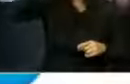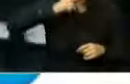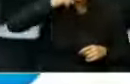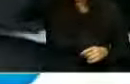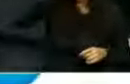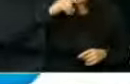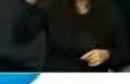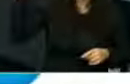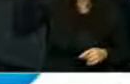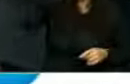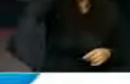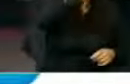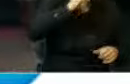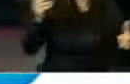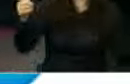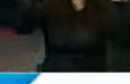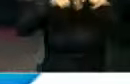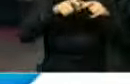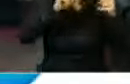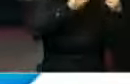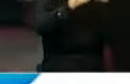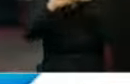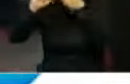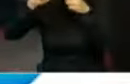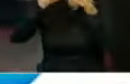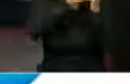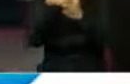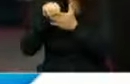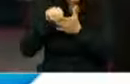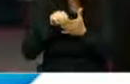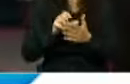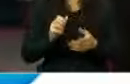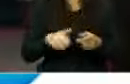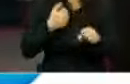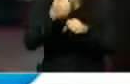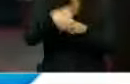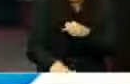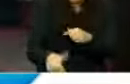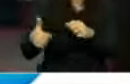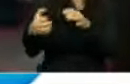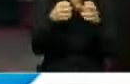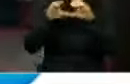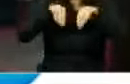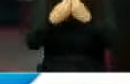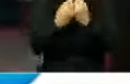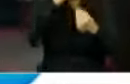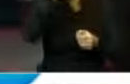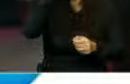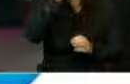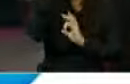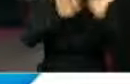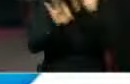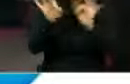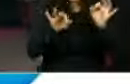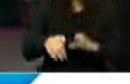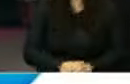Necesitamos ahora una ley porque en este momento lo conseguimos de una forma que fue un decreto y ahora necesitamos la ley y que se trate en el Congreso para